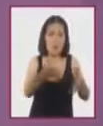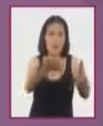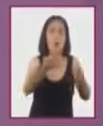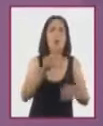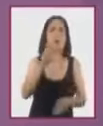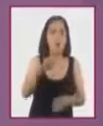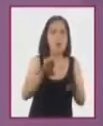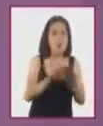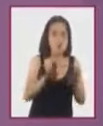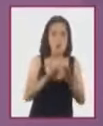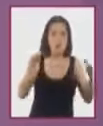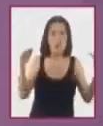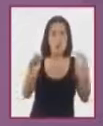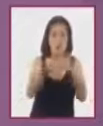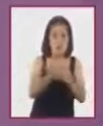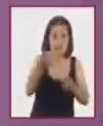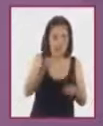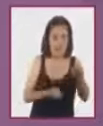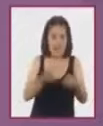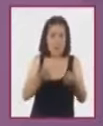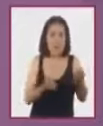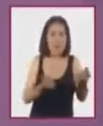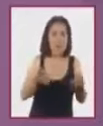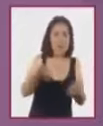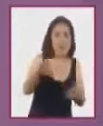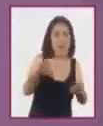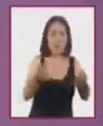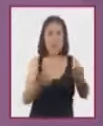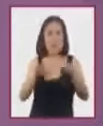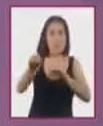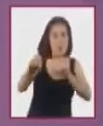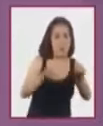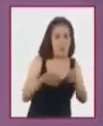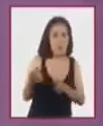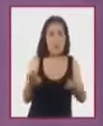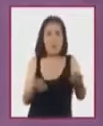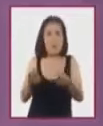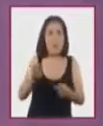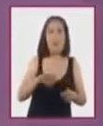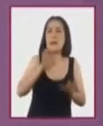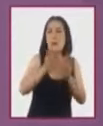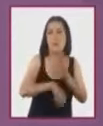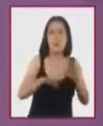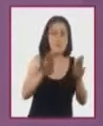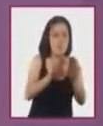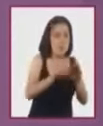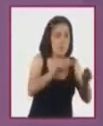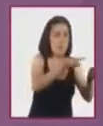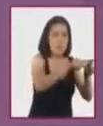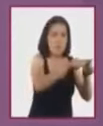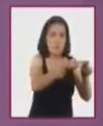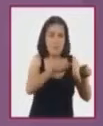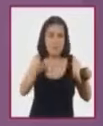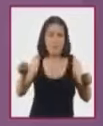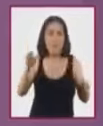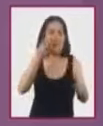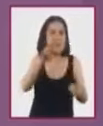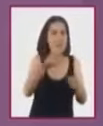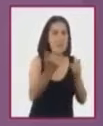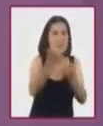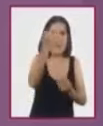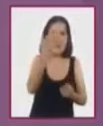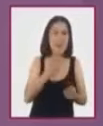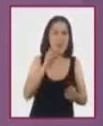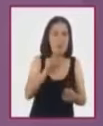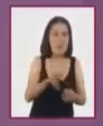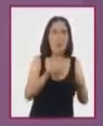considerar tanto el desplazamiento del camión como su trayectoria. Si medimos en línea recta el cambio de posición de nuestro camión